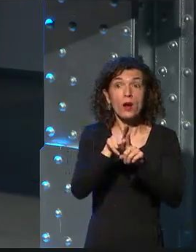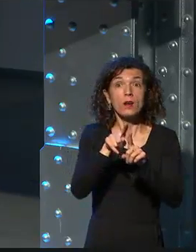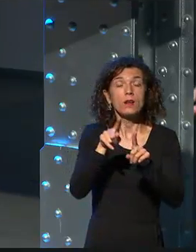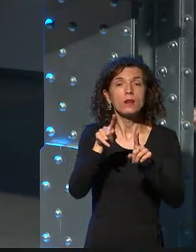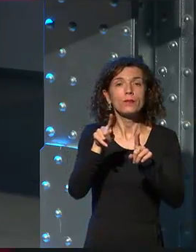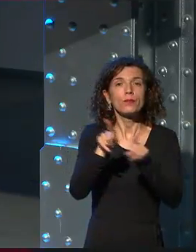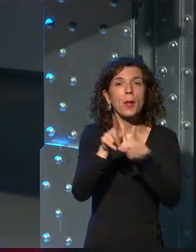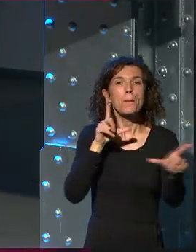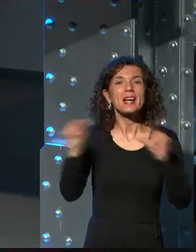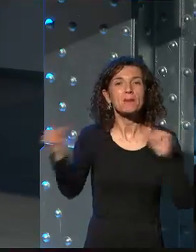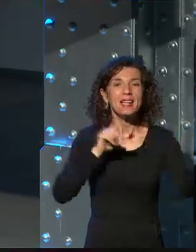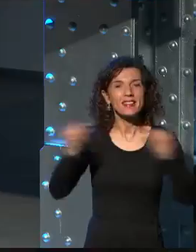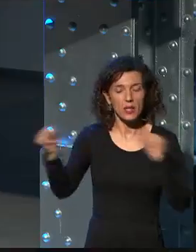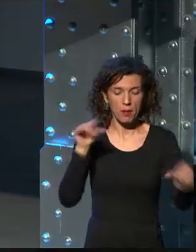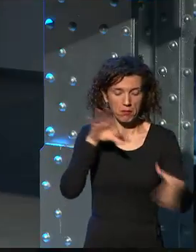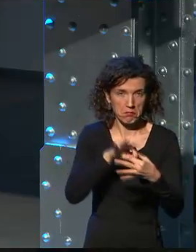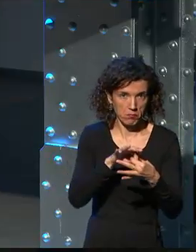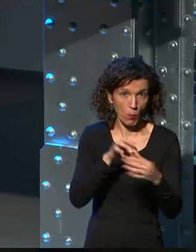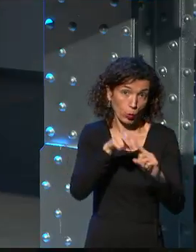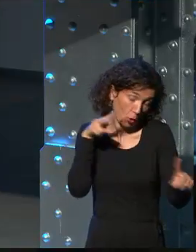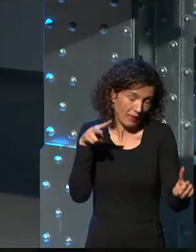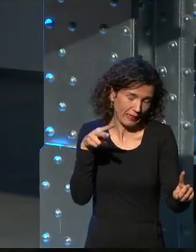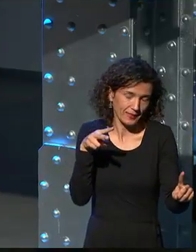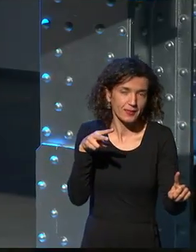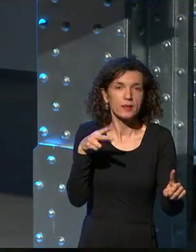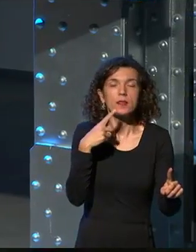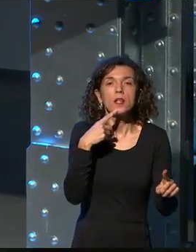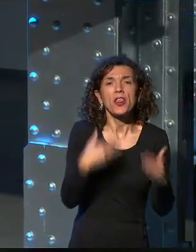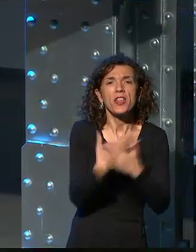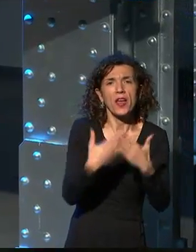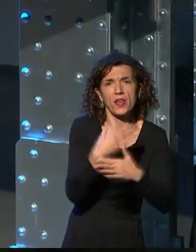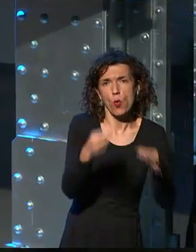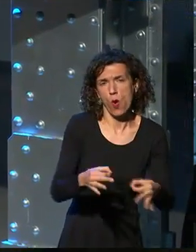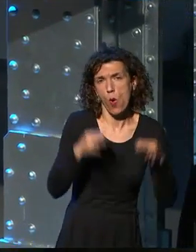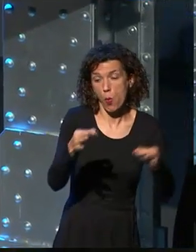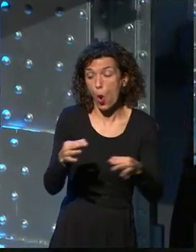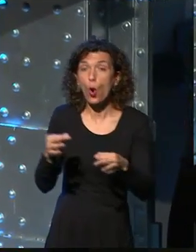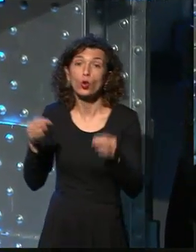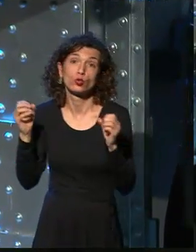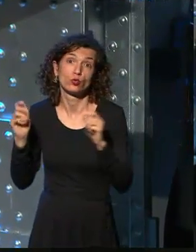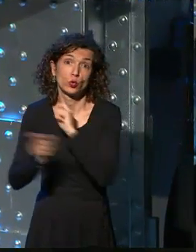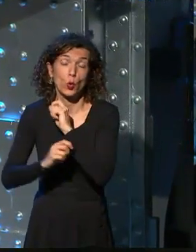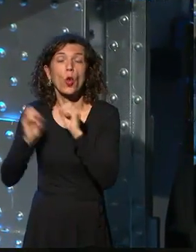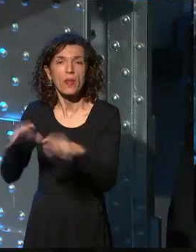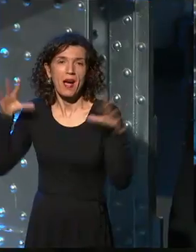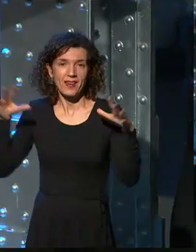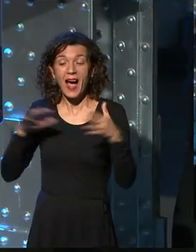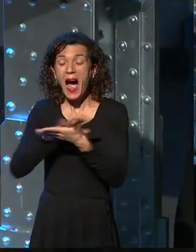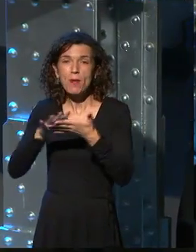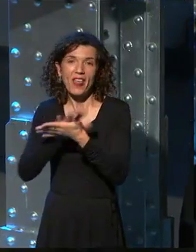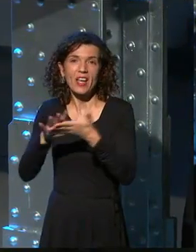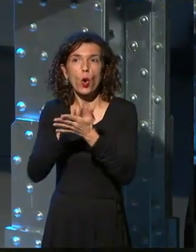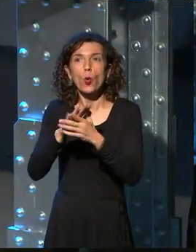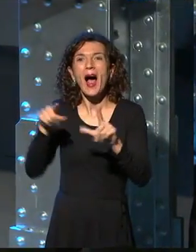se aplica tanto a nuestro día a día como a los trucos de magia. Por ejemplo, los magos hablan de los ángulos.